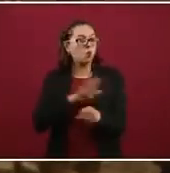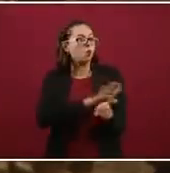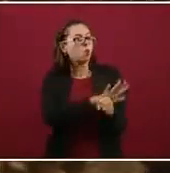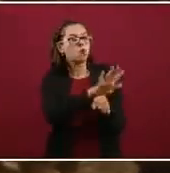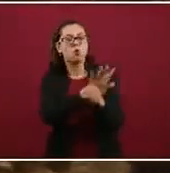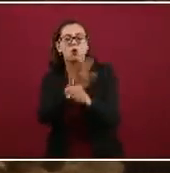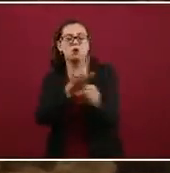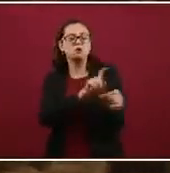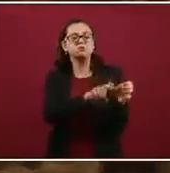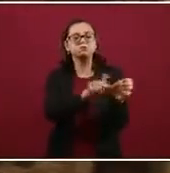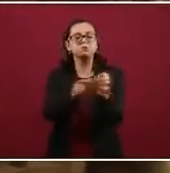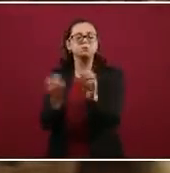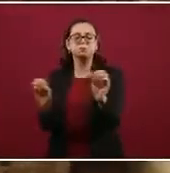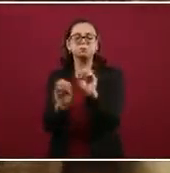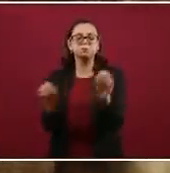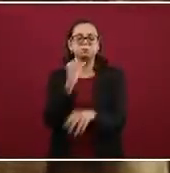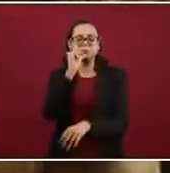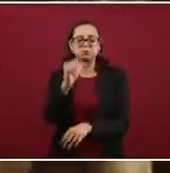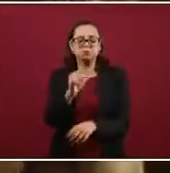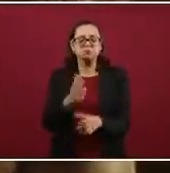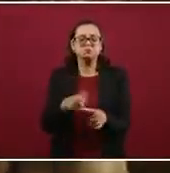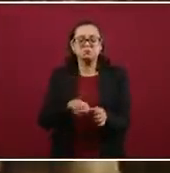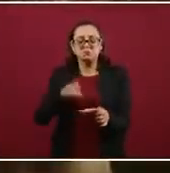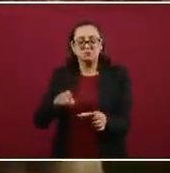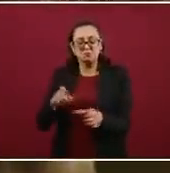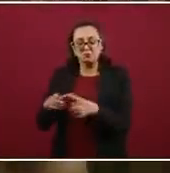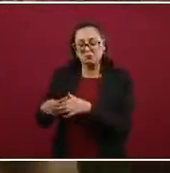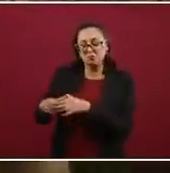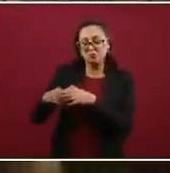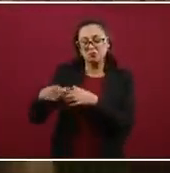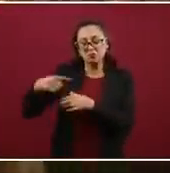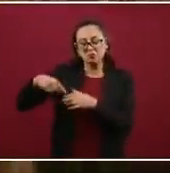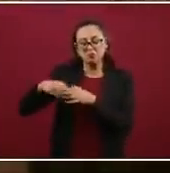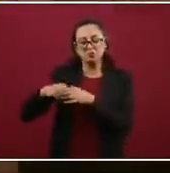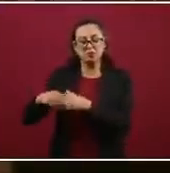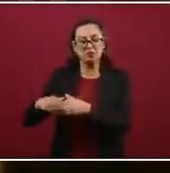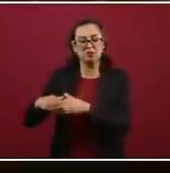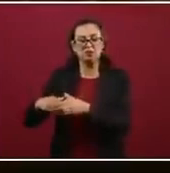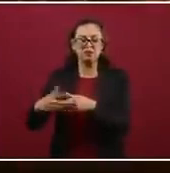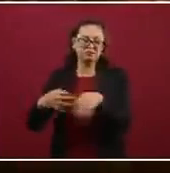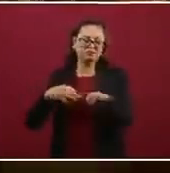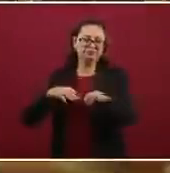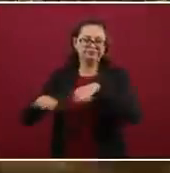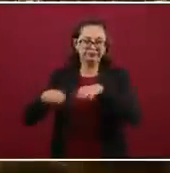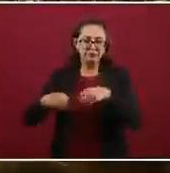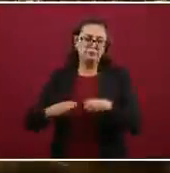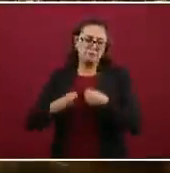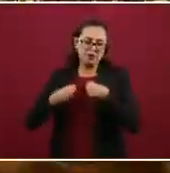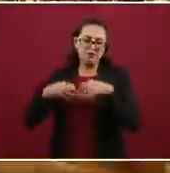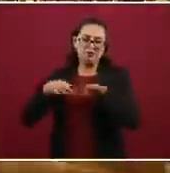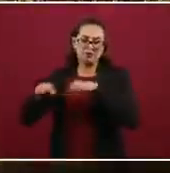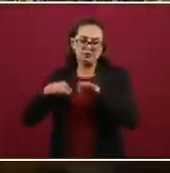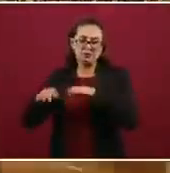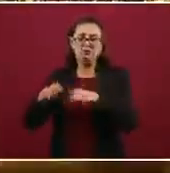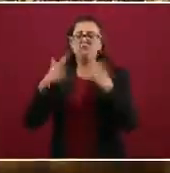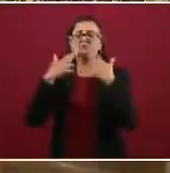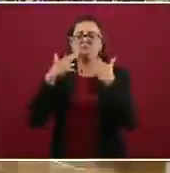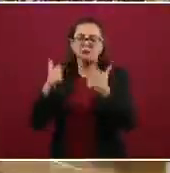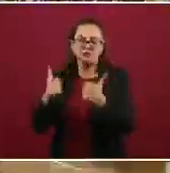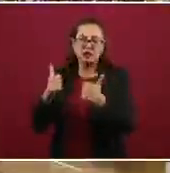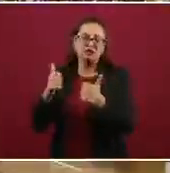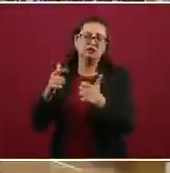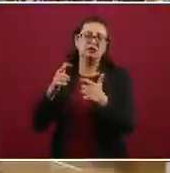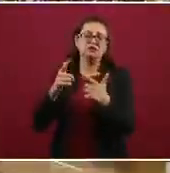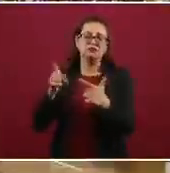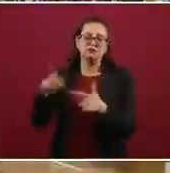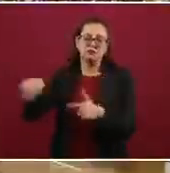que no estaba agrupada en pueblos. Esa población vivía, sobre todo, vivía y trabajaba en haciendas, propiedad